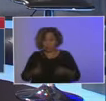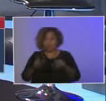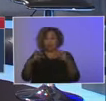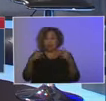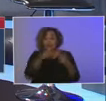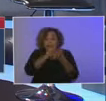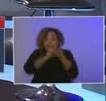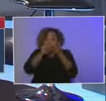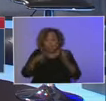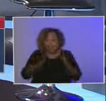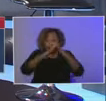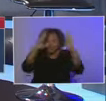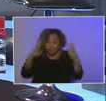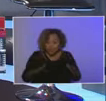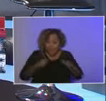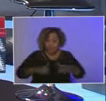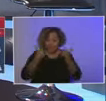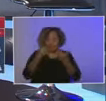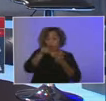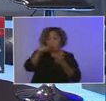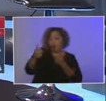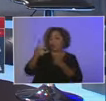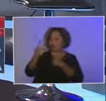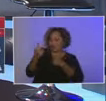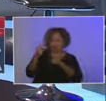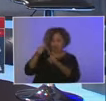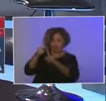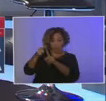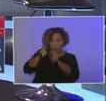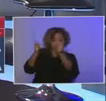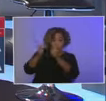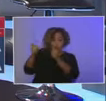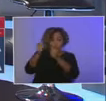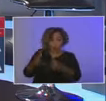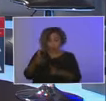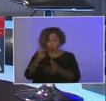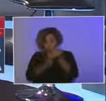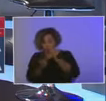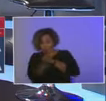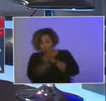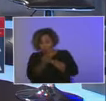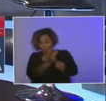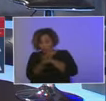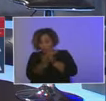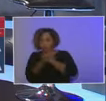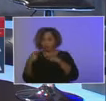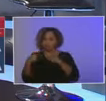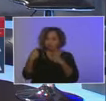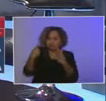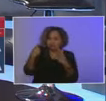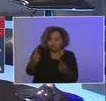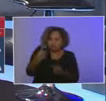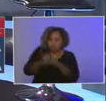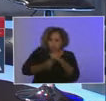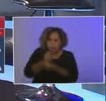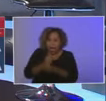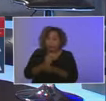Carlos Fernández, y el director de COLTRE, precisamente esa oficina, Otmar Chávez, son las personas que han tenido durante los últimos años